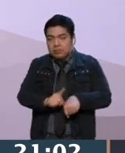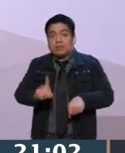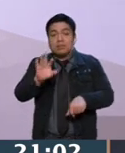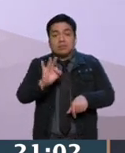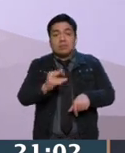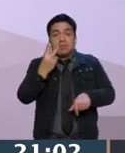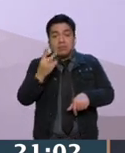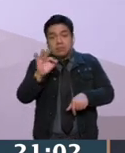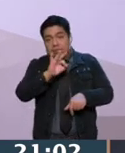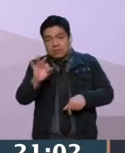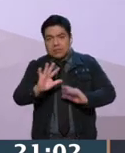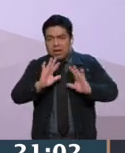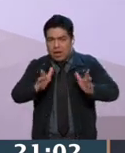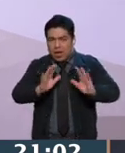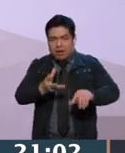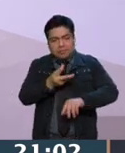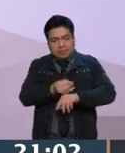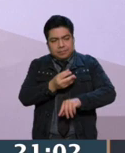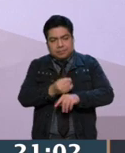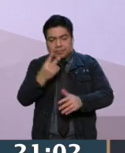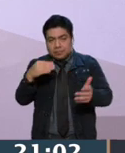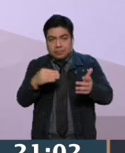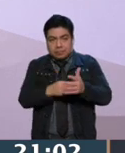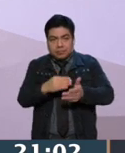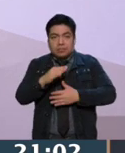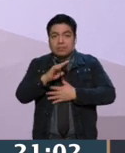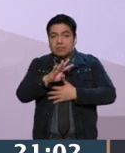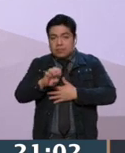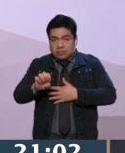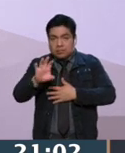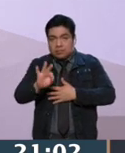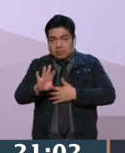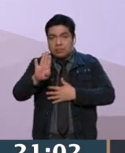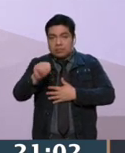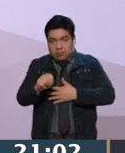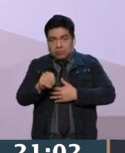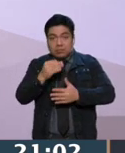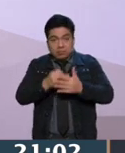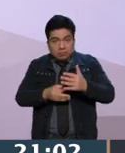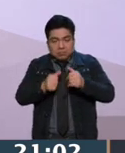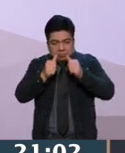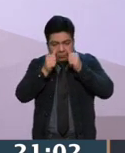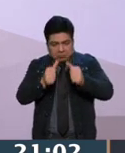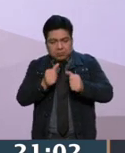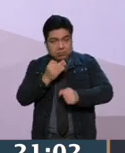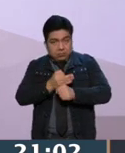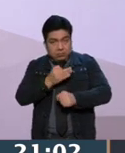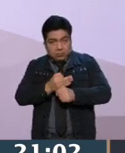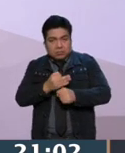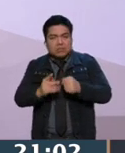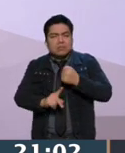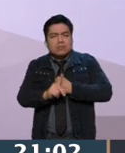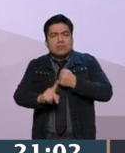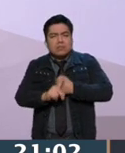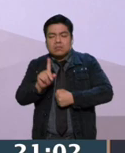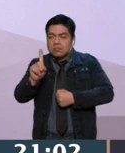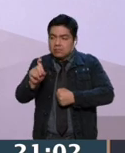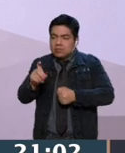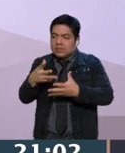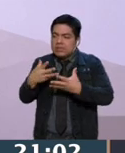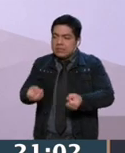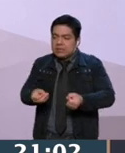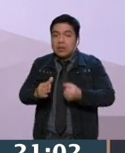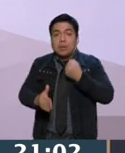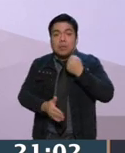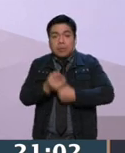de los reportes fueron resueltos y los 2.499 que restan se encuentran en proceso de atención. El problema de escasez de agua que enfrentamos se